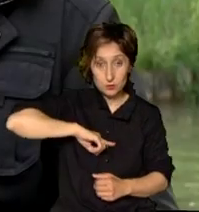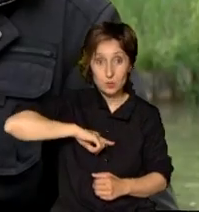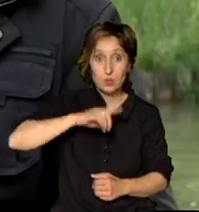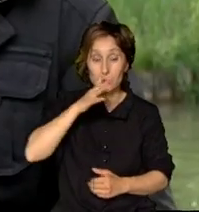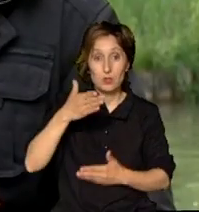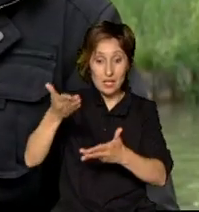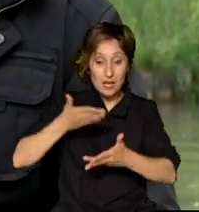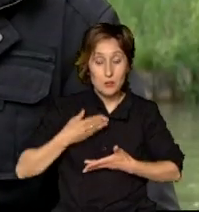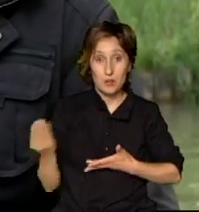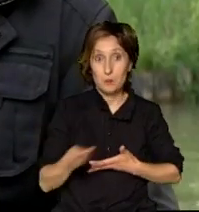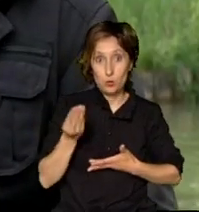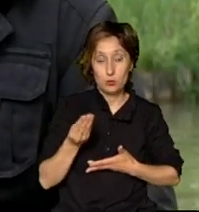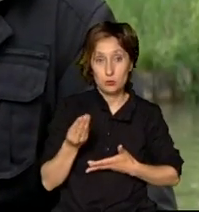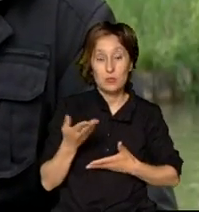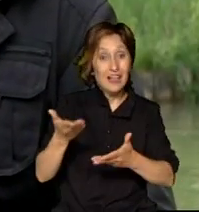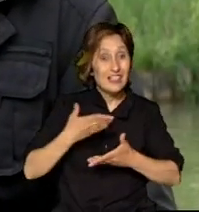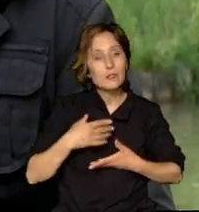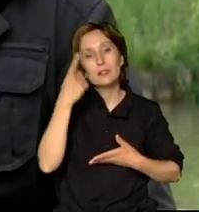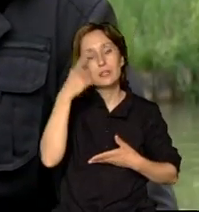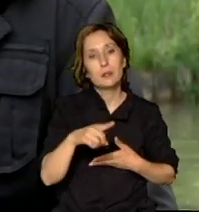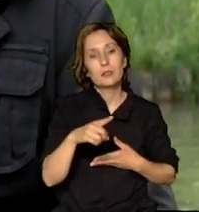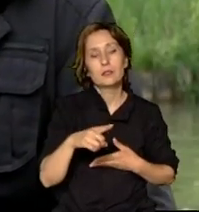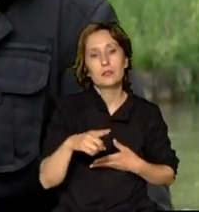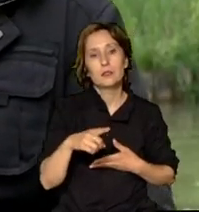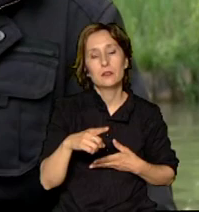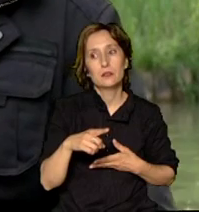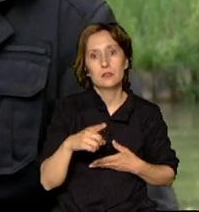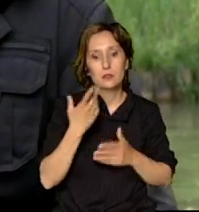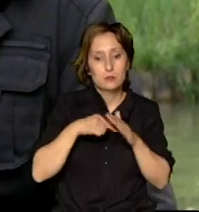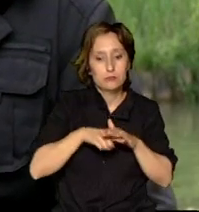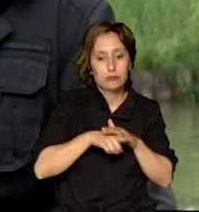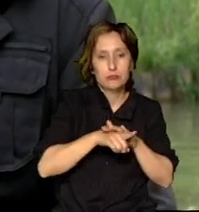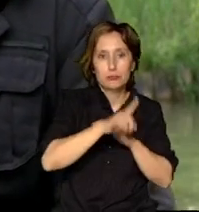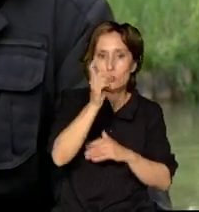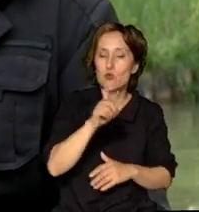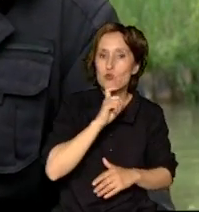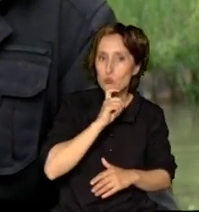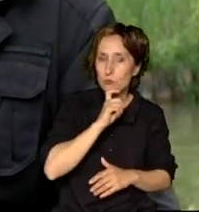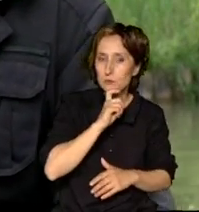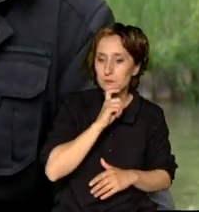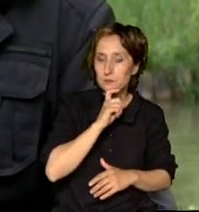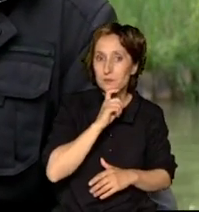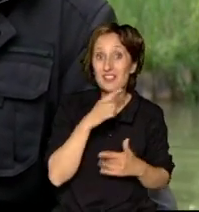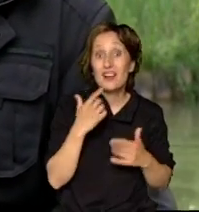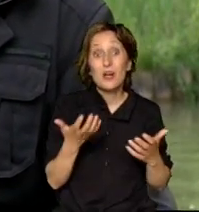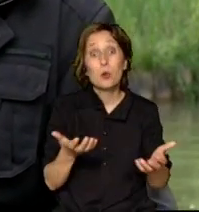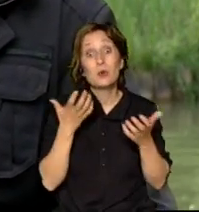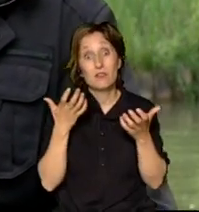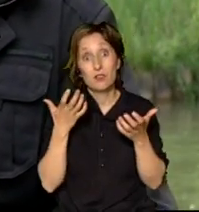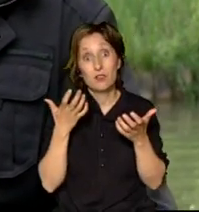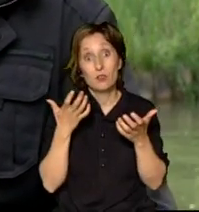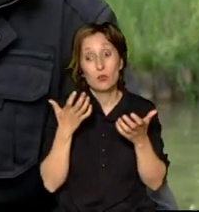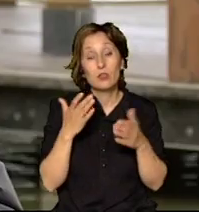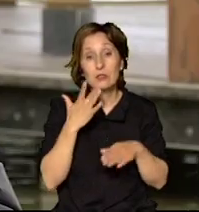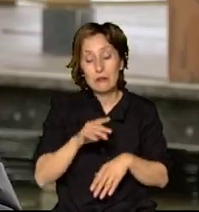porque nos ayuda a mejorar, nos ayuda a saber en qué podemos avanzar y bueno, en beneficio al final de un mejor servicio